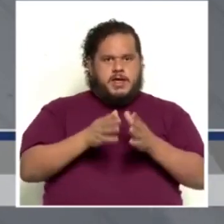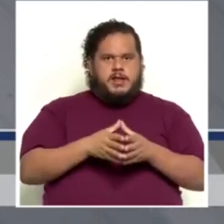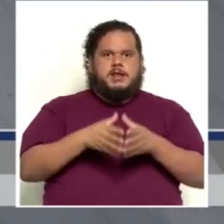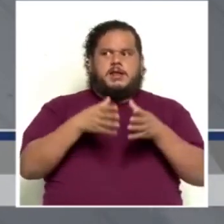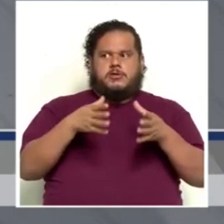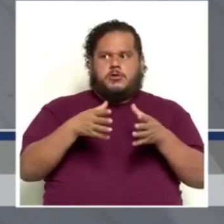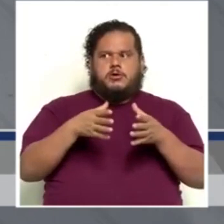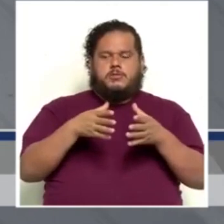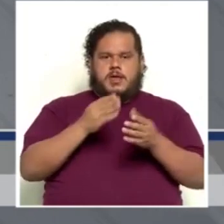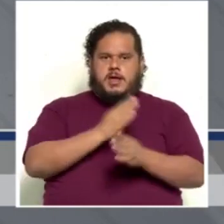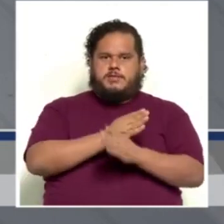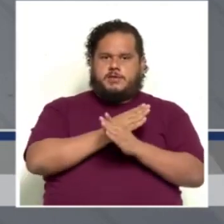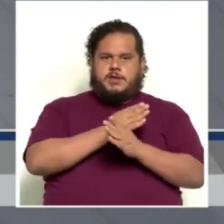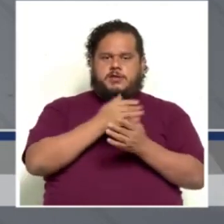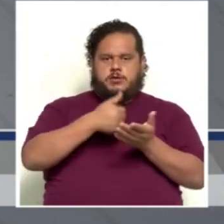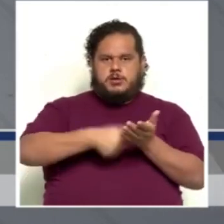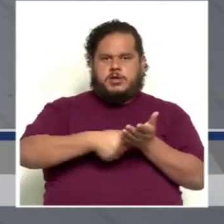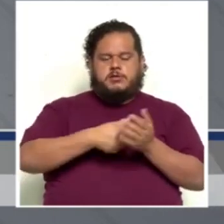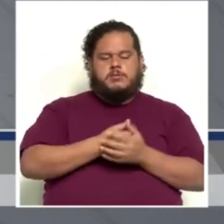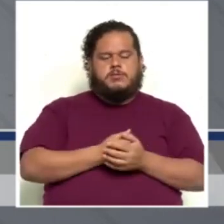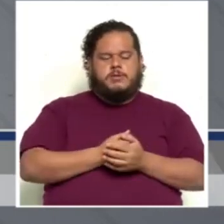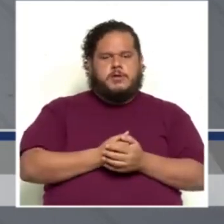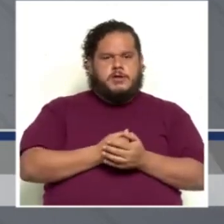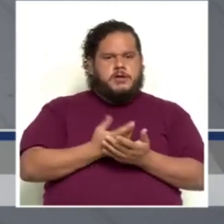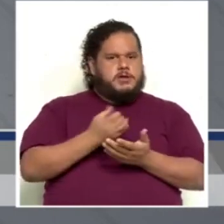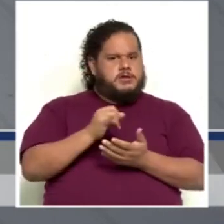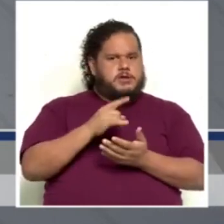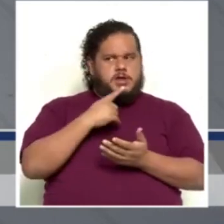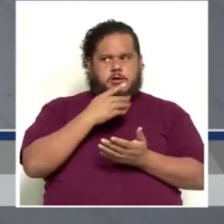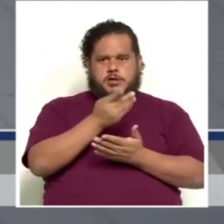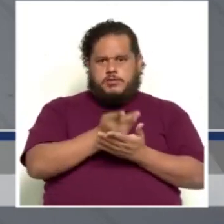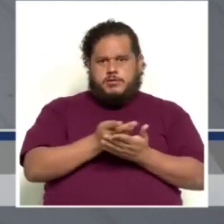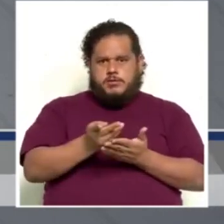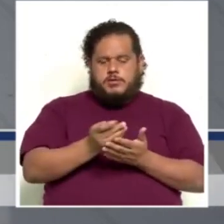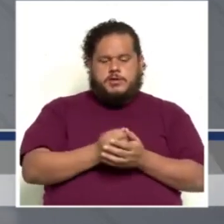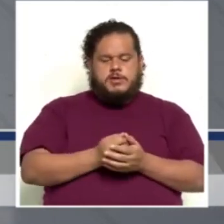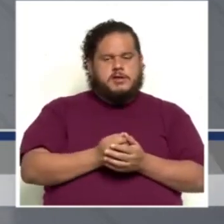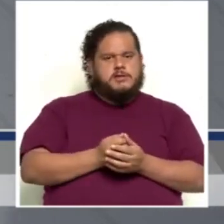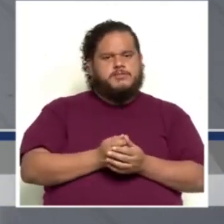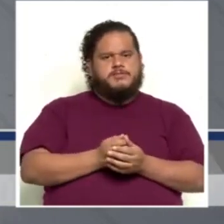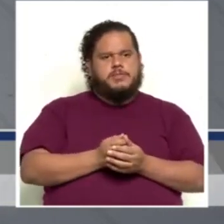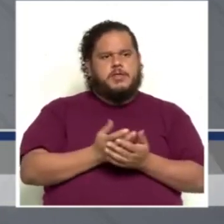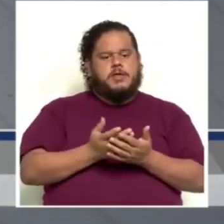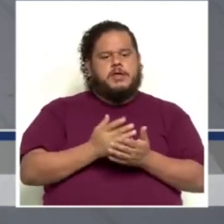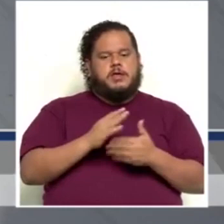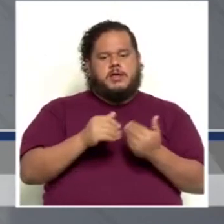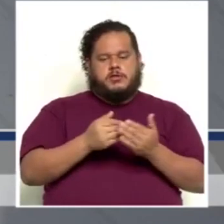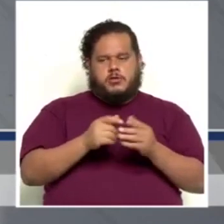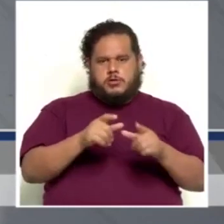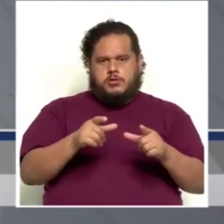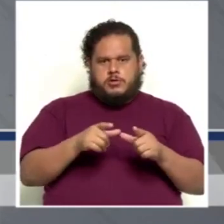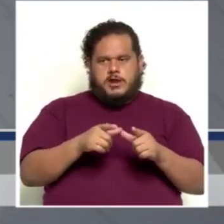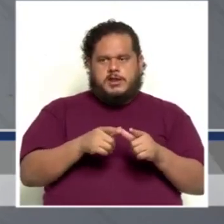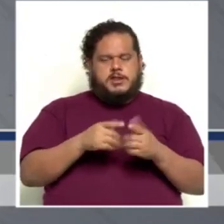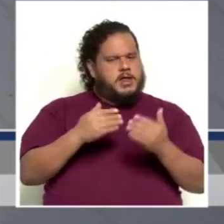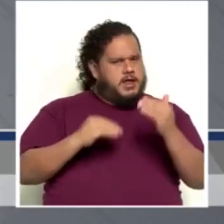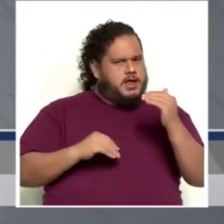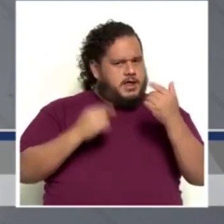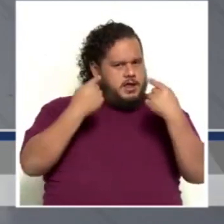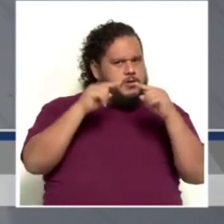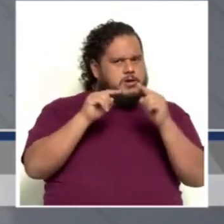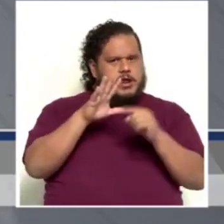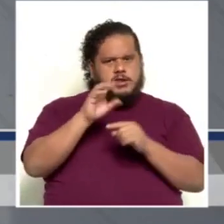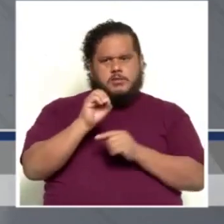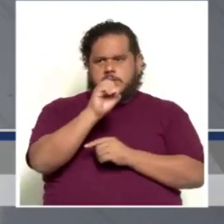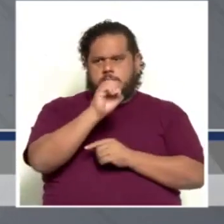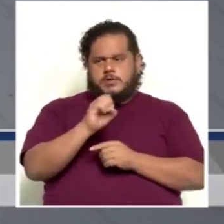¿verdad? Y si uno lo desagrega por provincias, las provincias costeras casi alcanzaron el 50%,